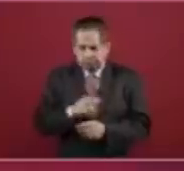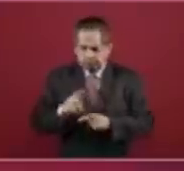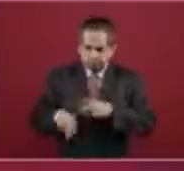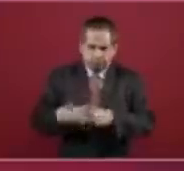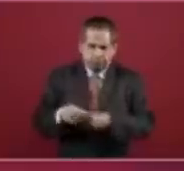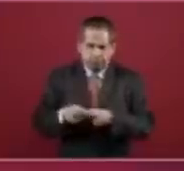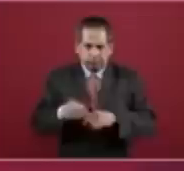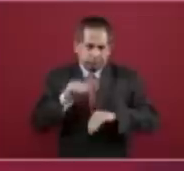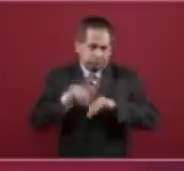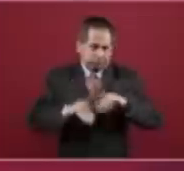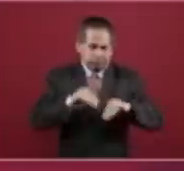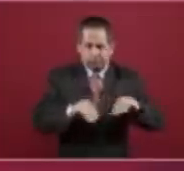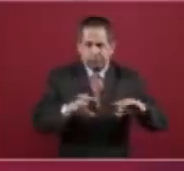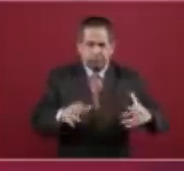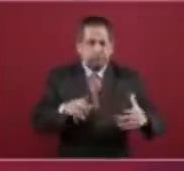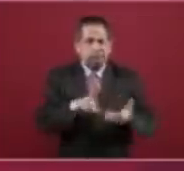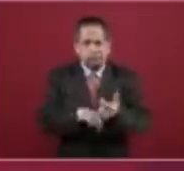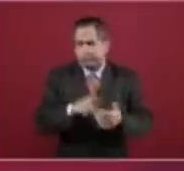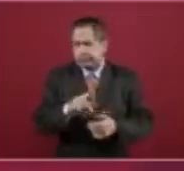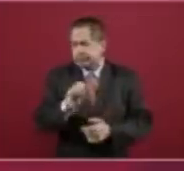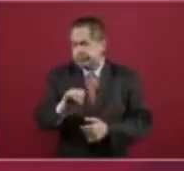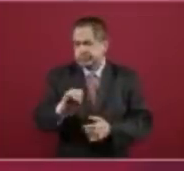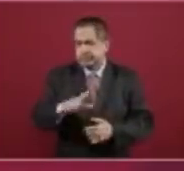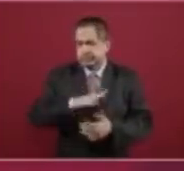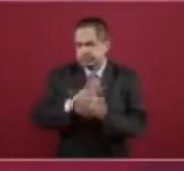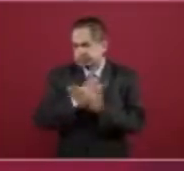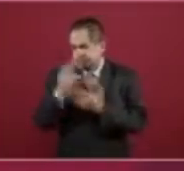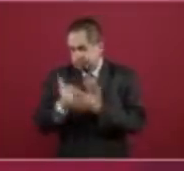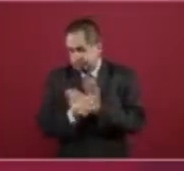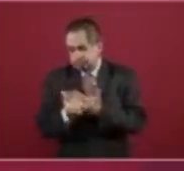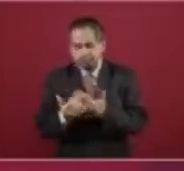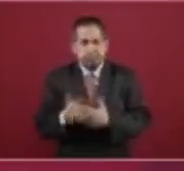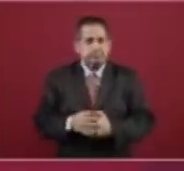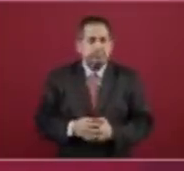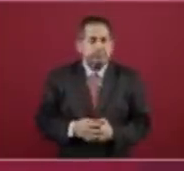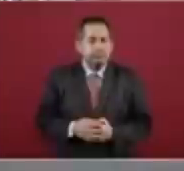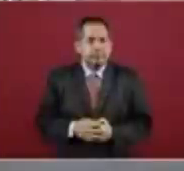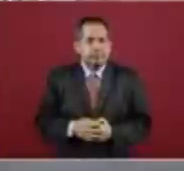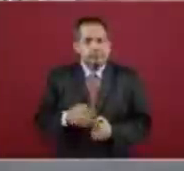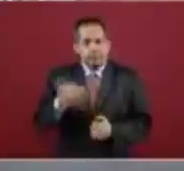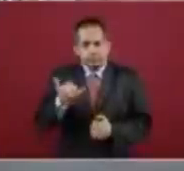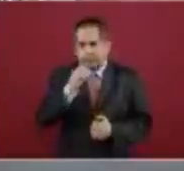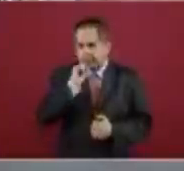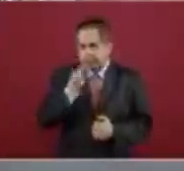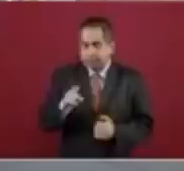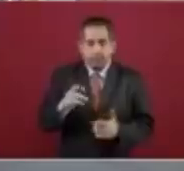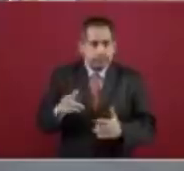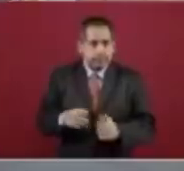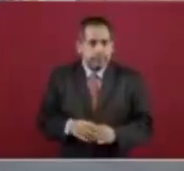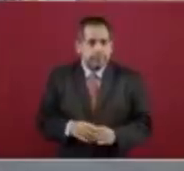cabo este proyecto y